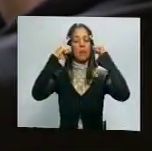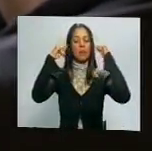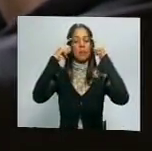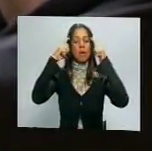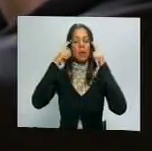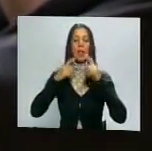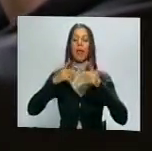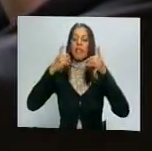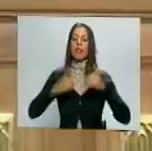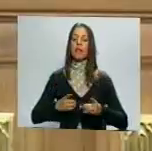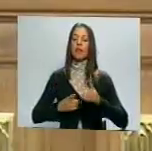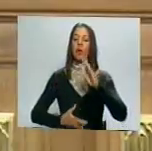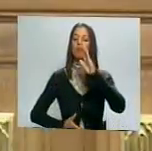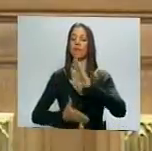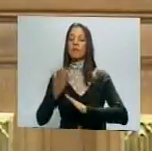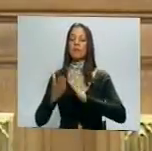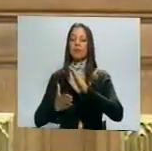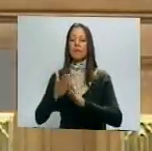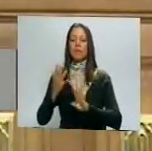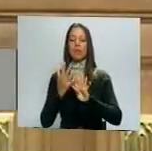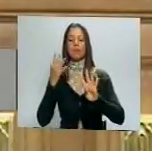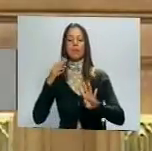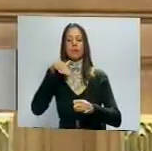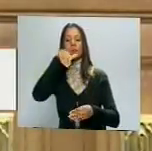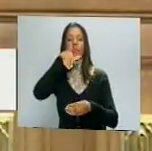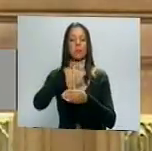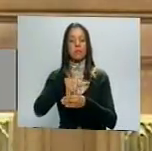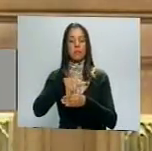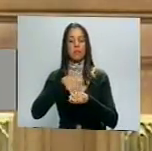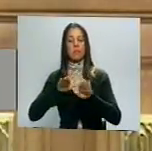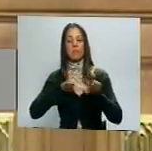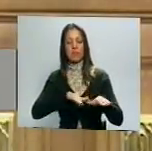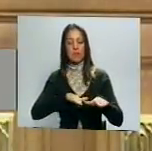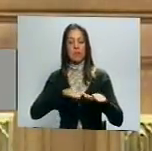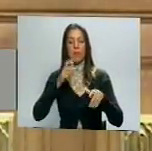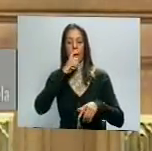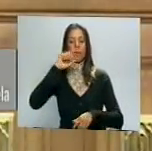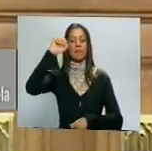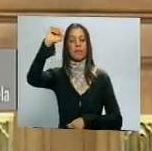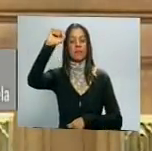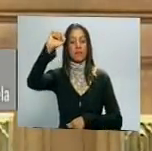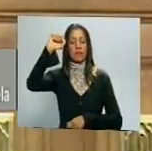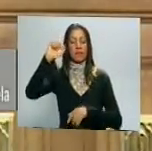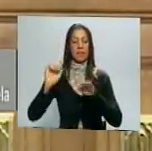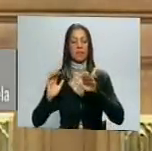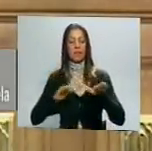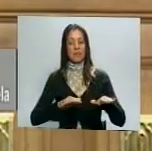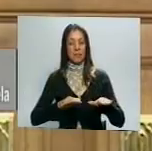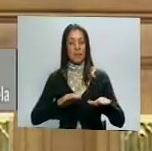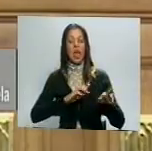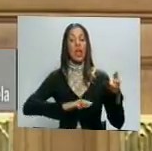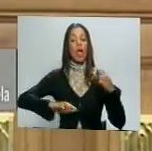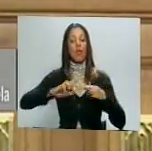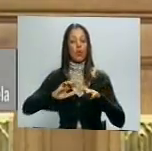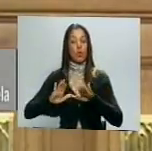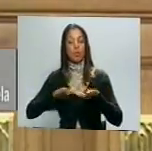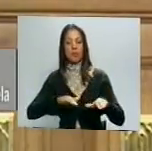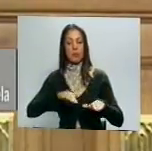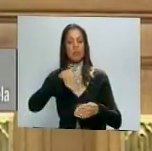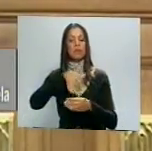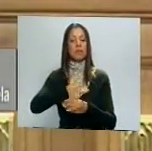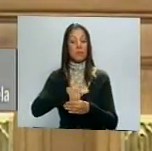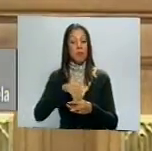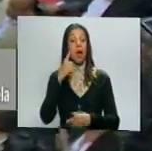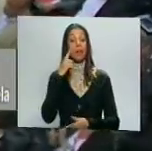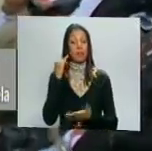salió apostando por la paz y por el gobierno revolucionario que lo convocó. Eso lo vimos, eso lo